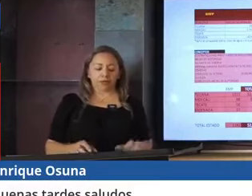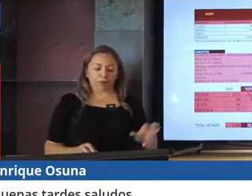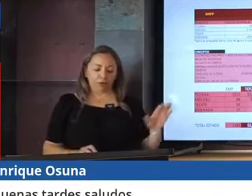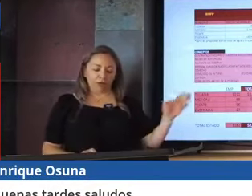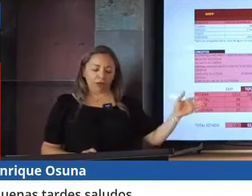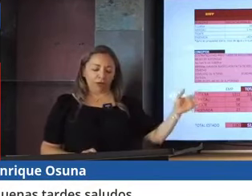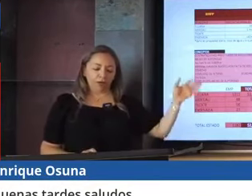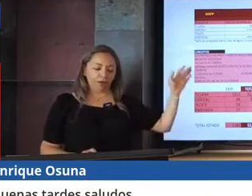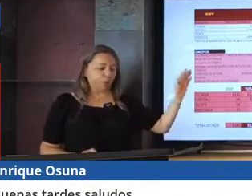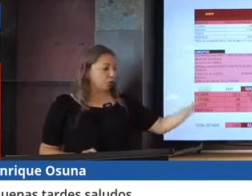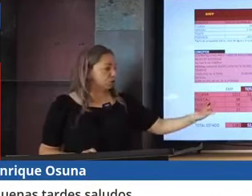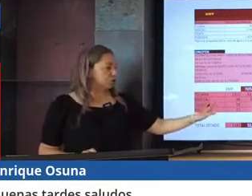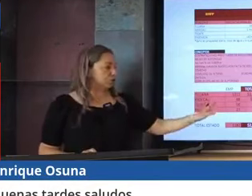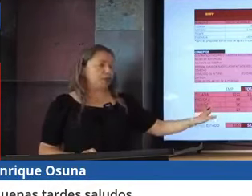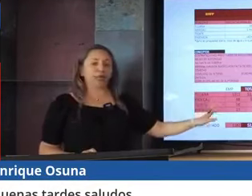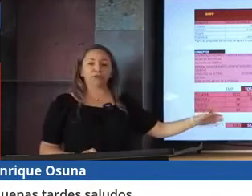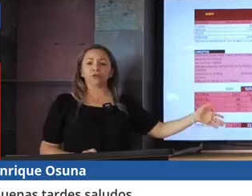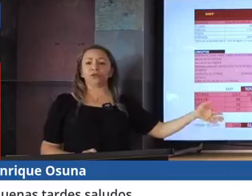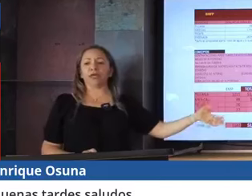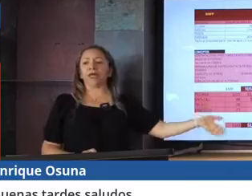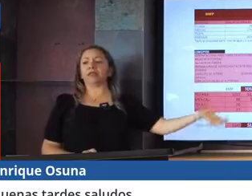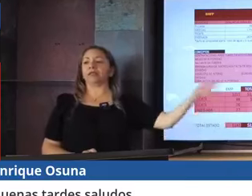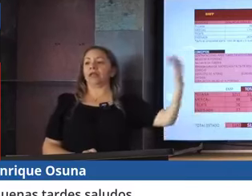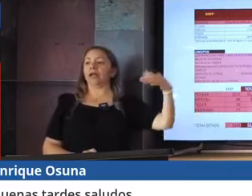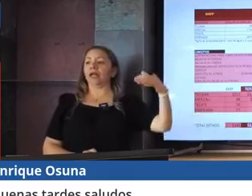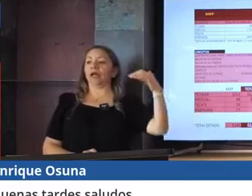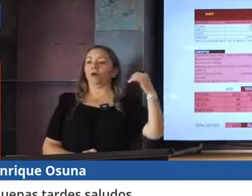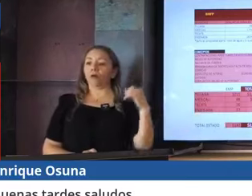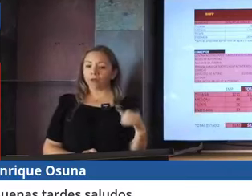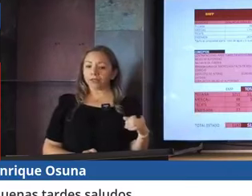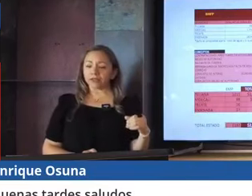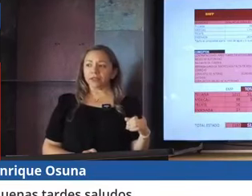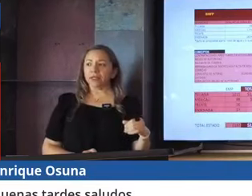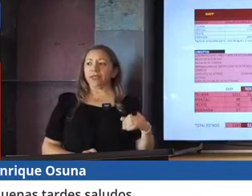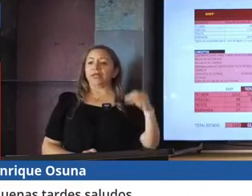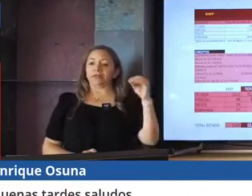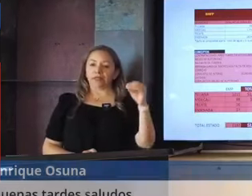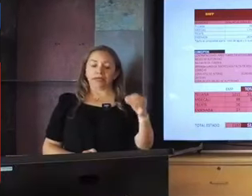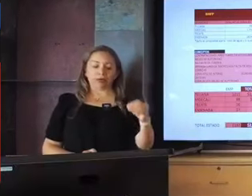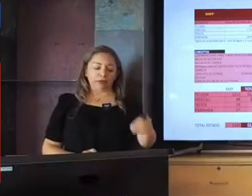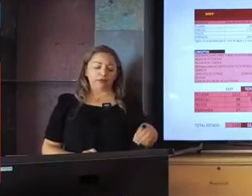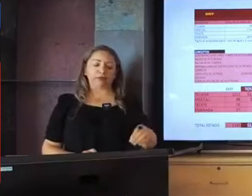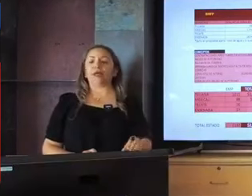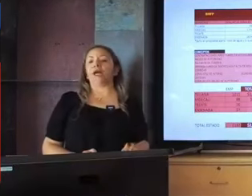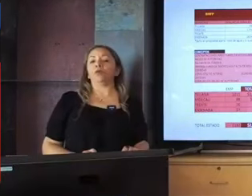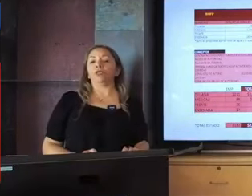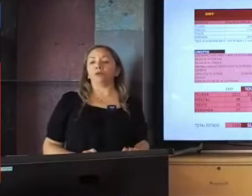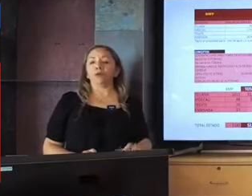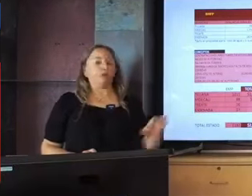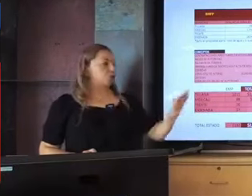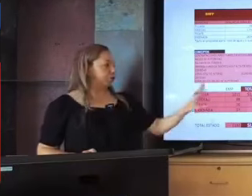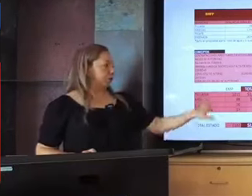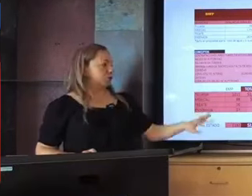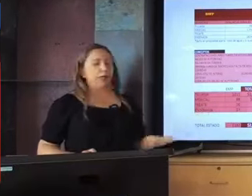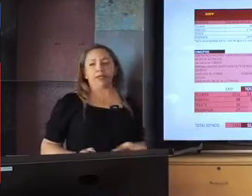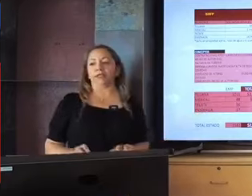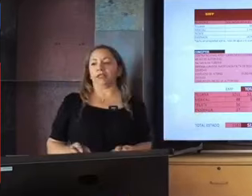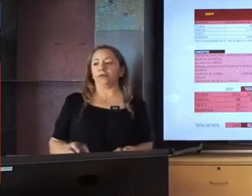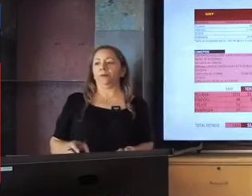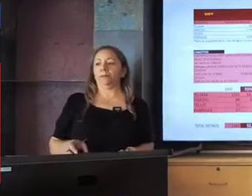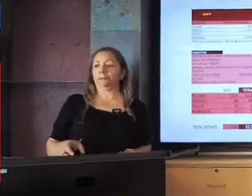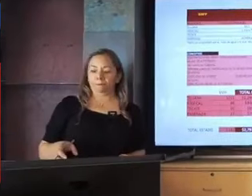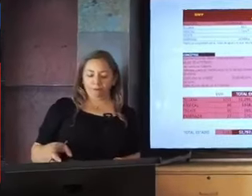decirles que vuelvo a aclarar que todos estos ingresos se destinarán a obras que se realicen en cada municipio con los conceptos